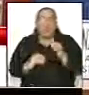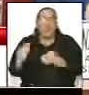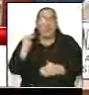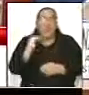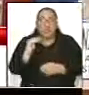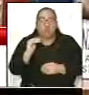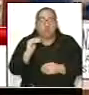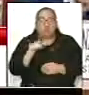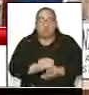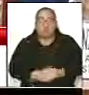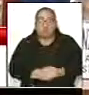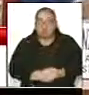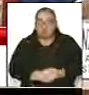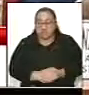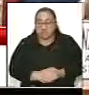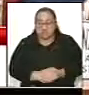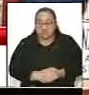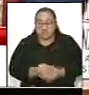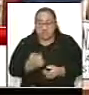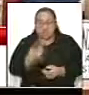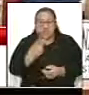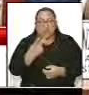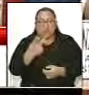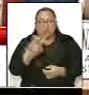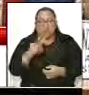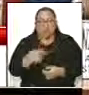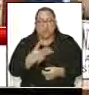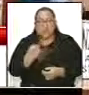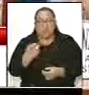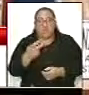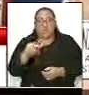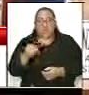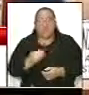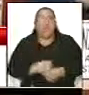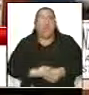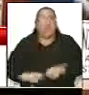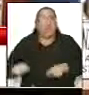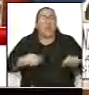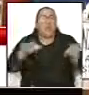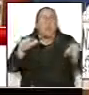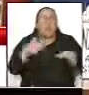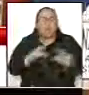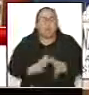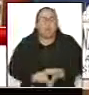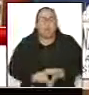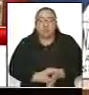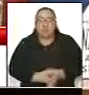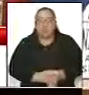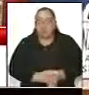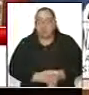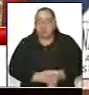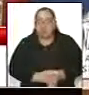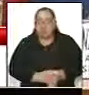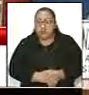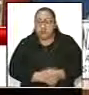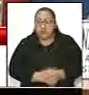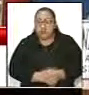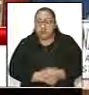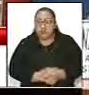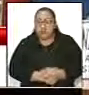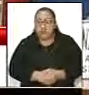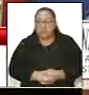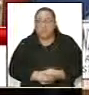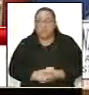el despliegue, estamos hablando de 24.300 kilómetros y son más competitivas, las redes privadas.